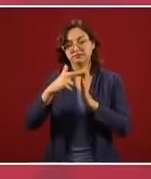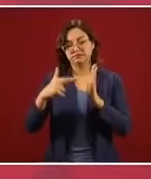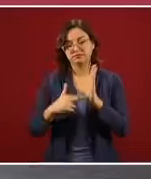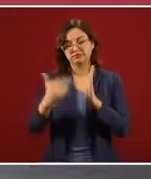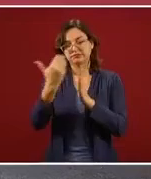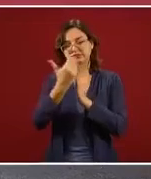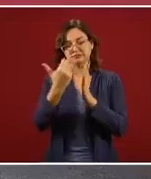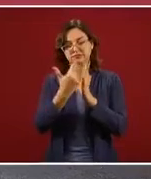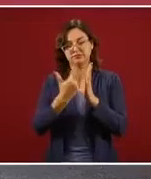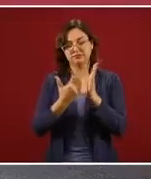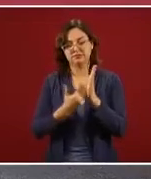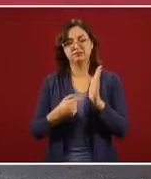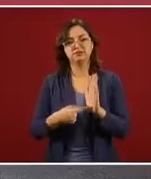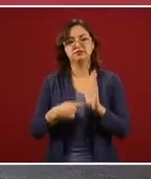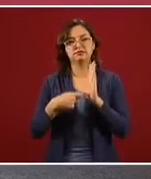las condiciones,